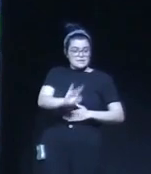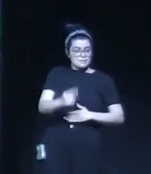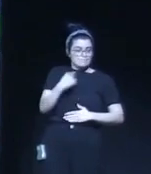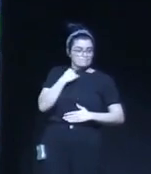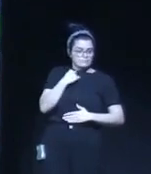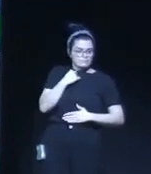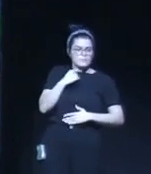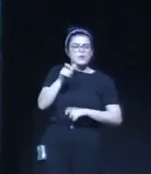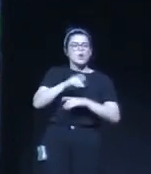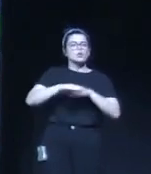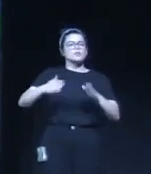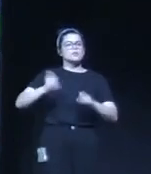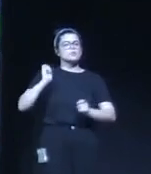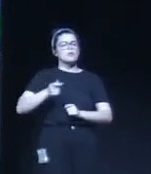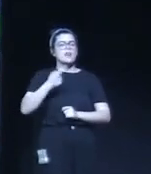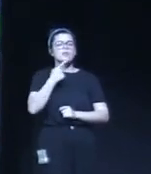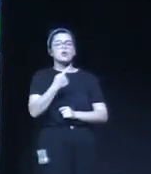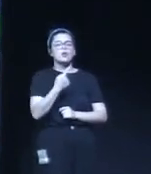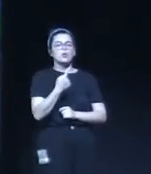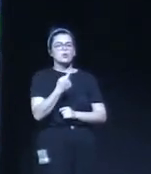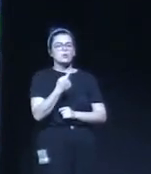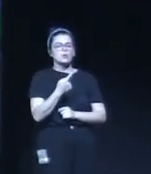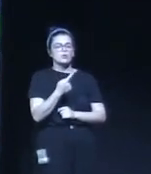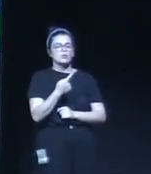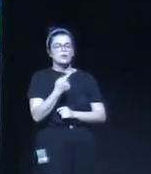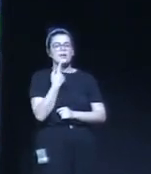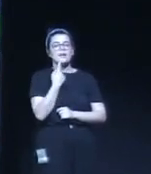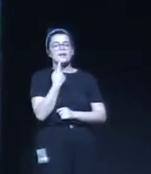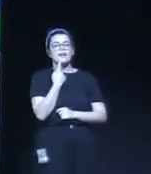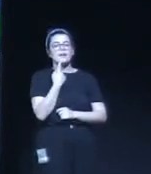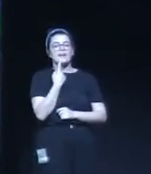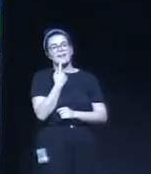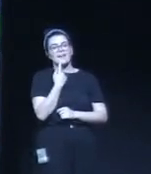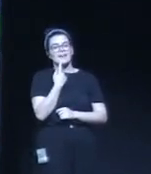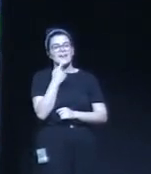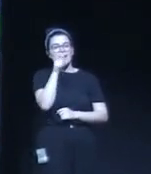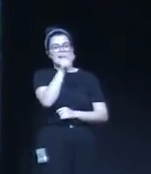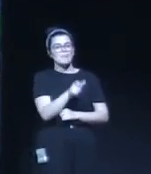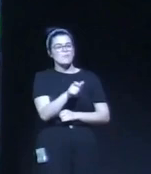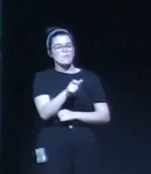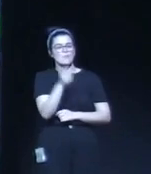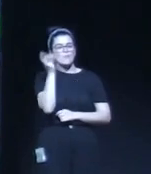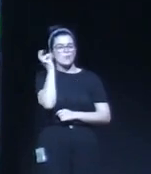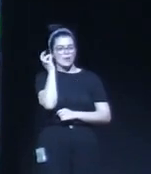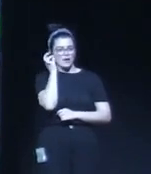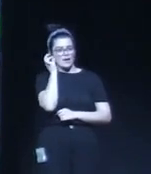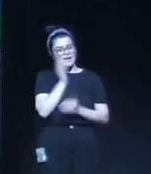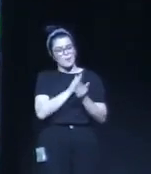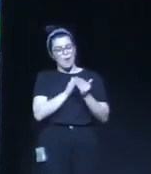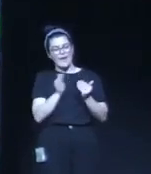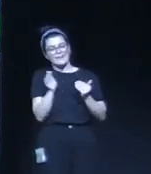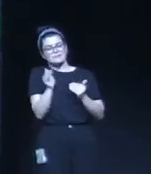dijo que había sido deliberadamente esquiva. Y eso está escrito en la sentencia.